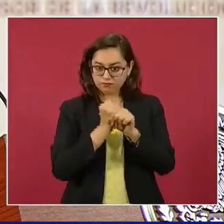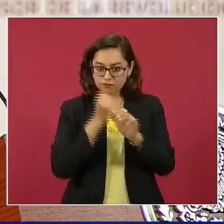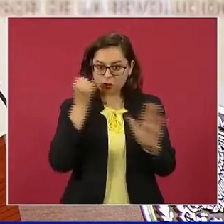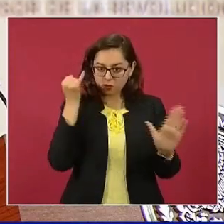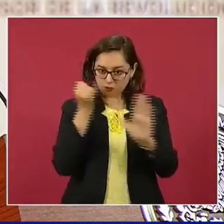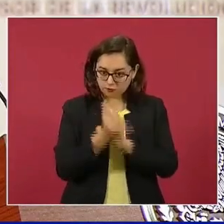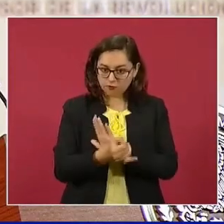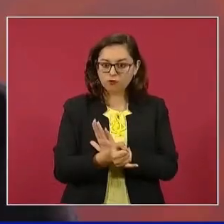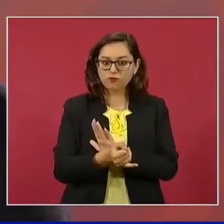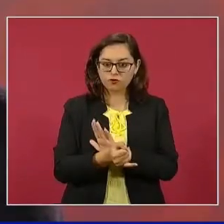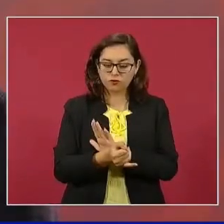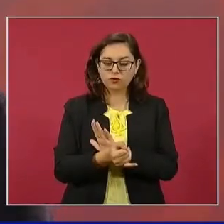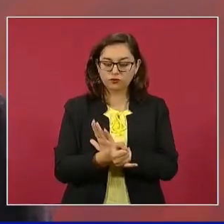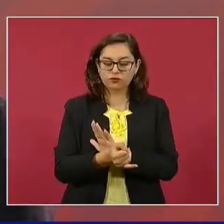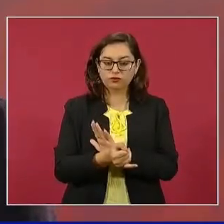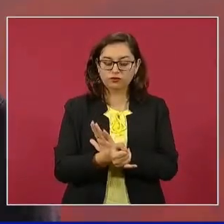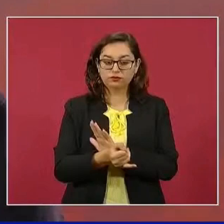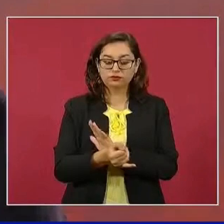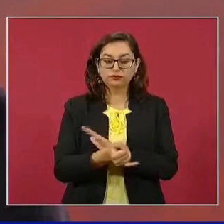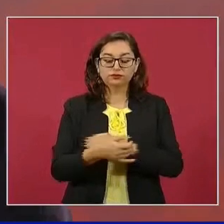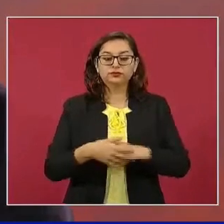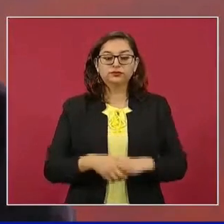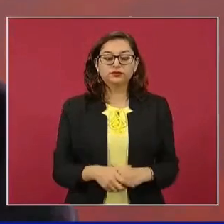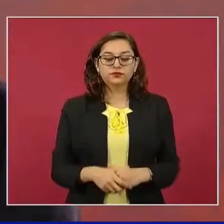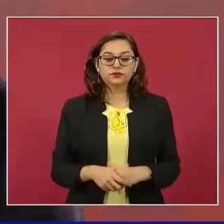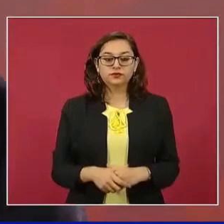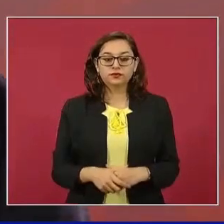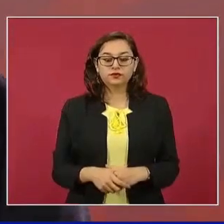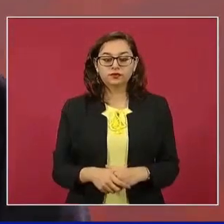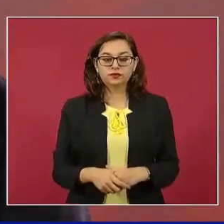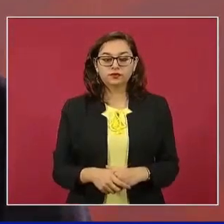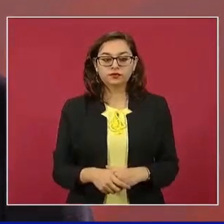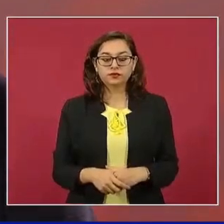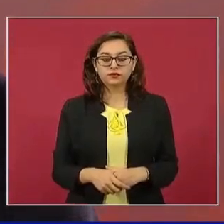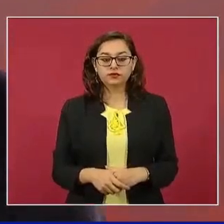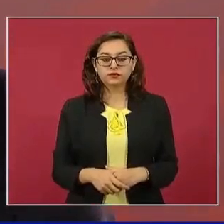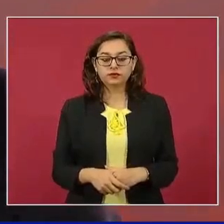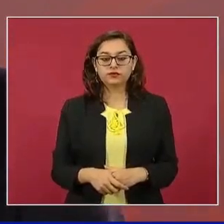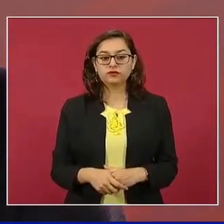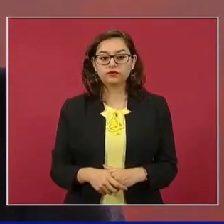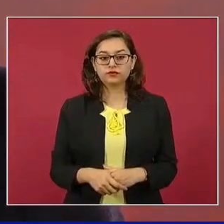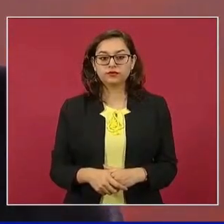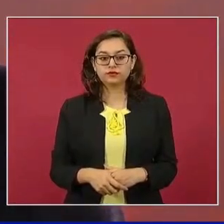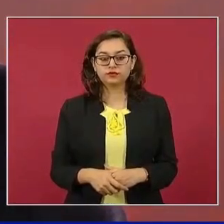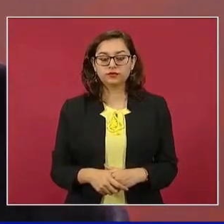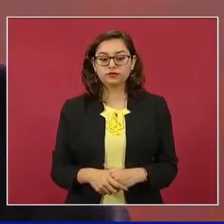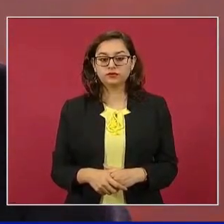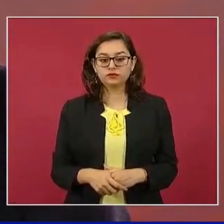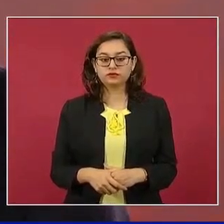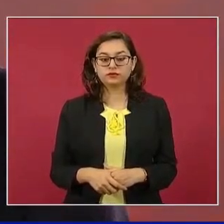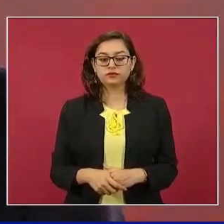yo, porque ayer estaba viendo, ¿no?